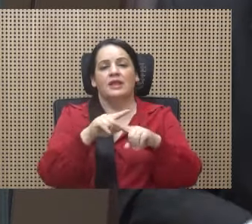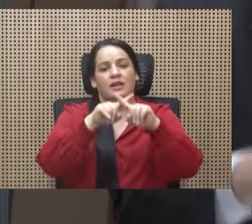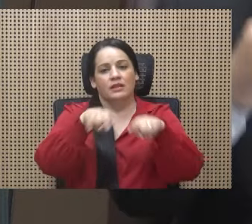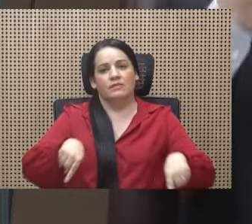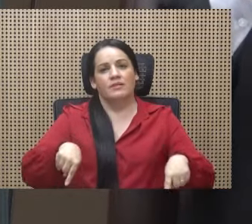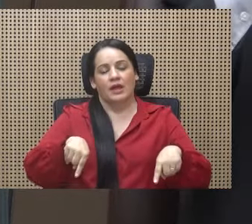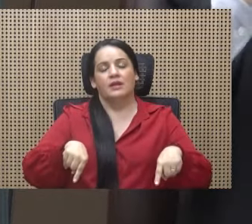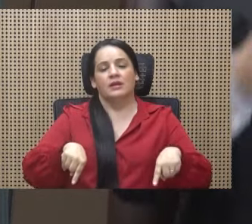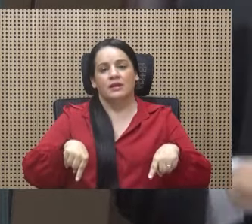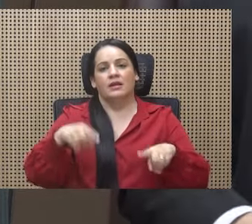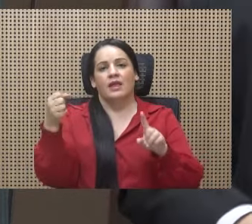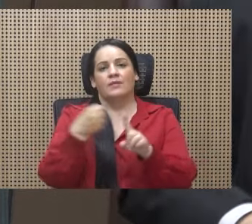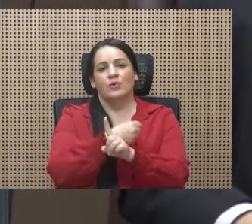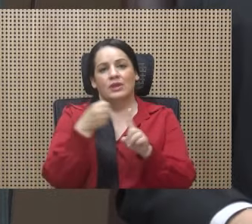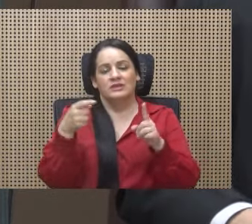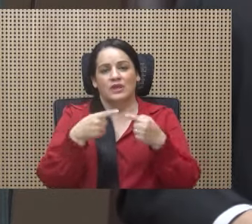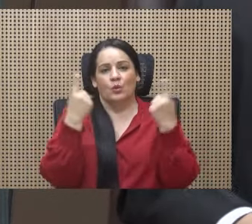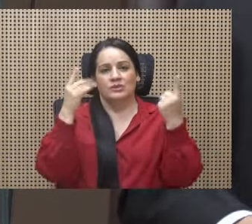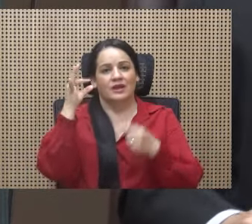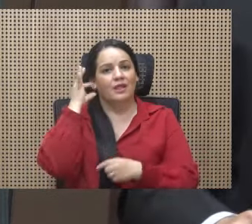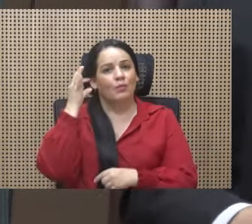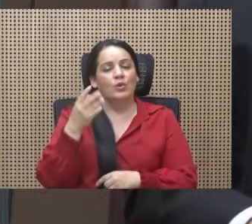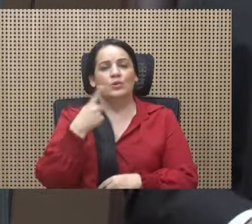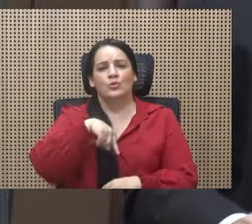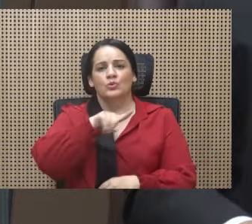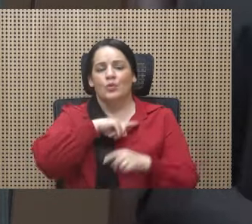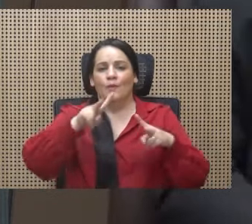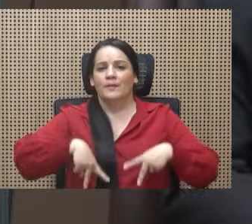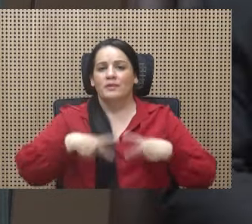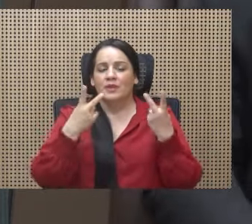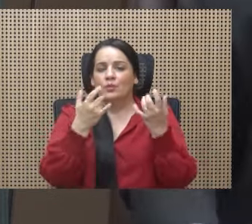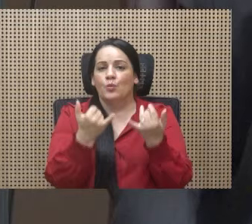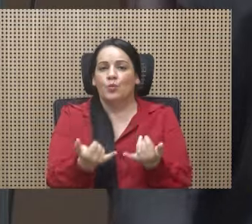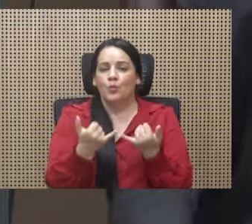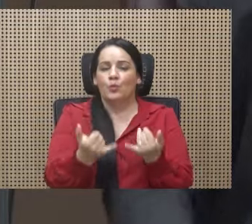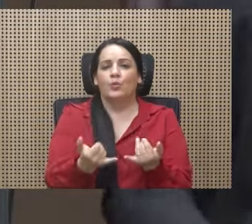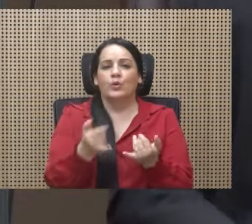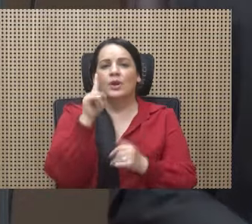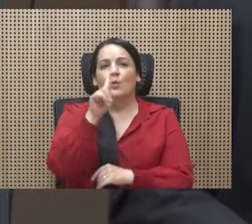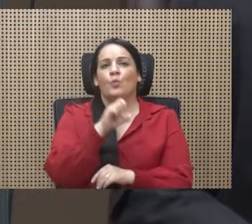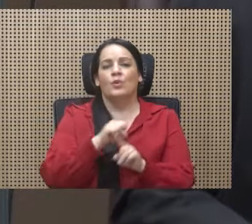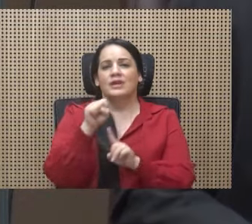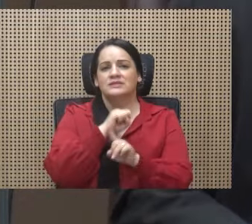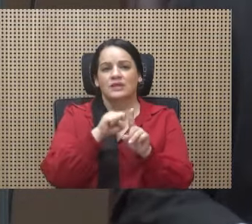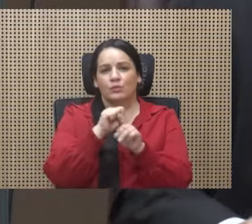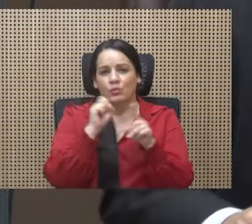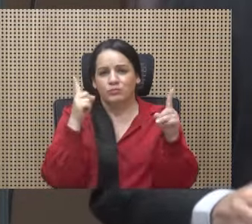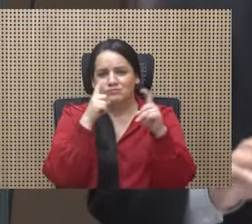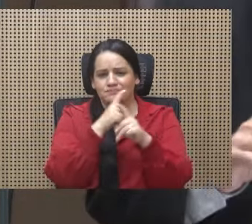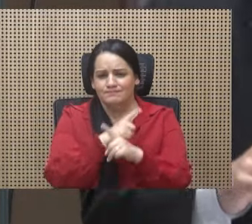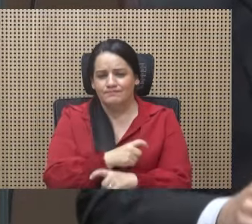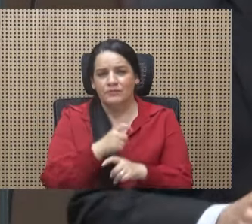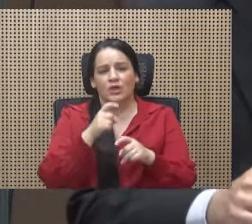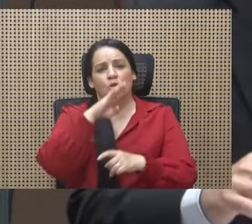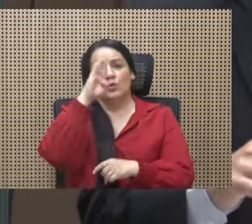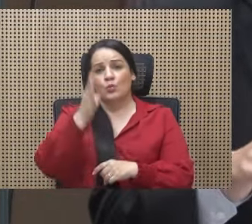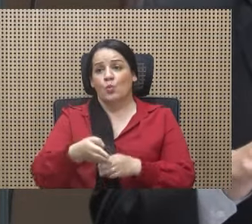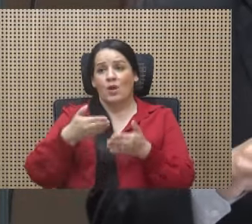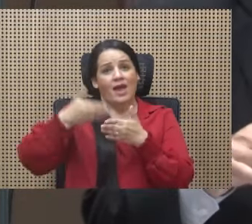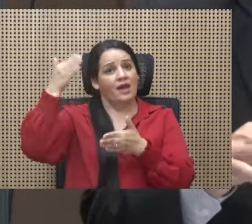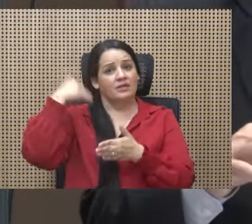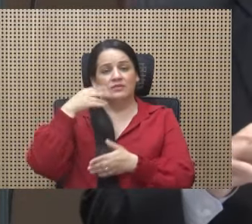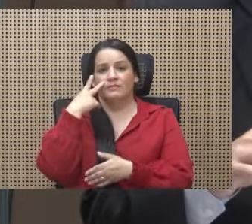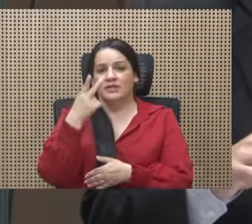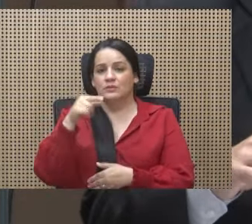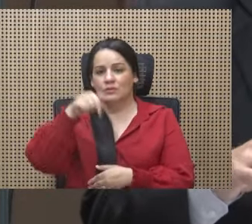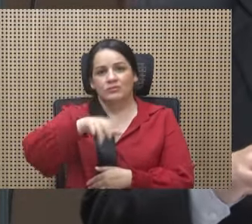violencia contra la mujer estamos viviendo hoy una crisis nunca antes vista en Costa